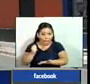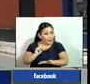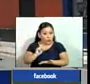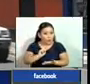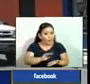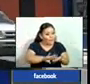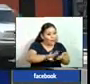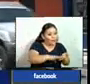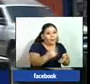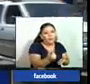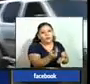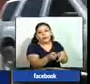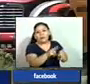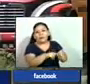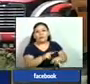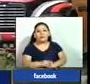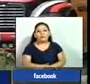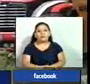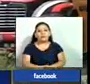pasaje a las personas